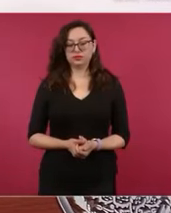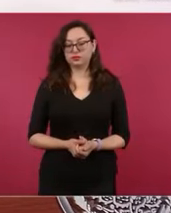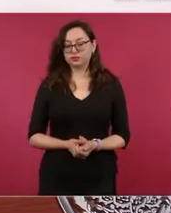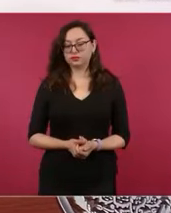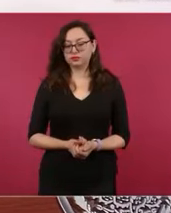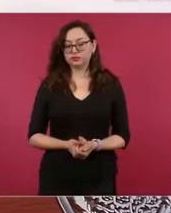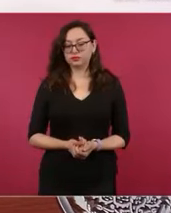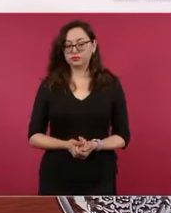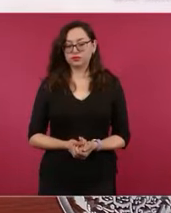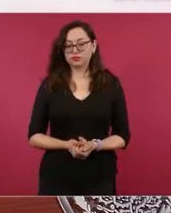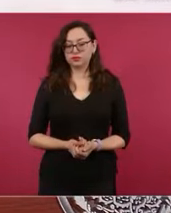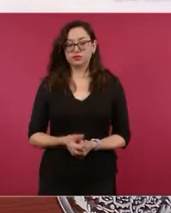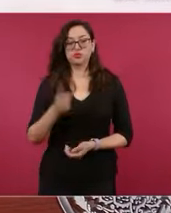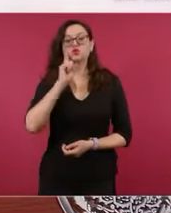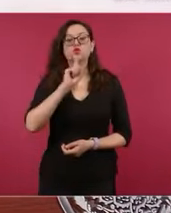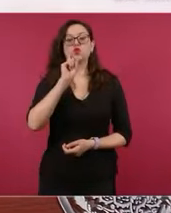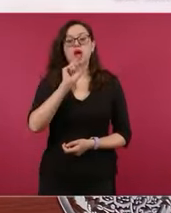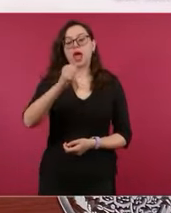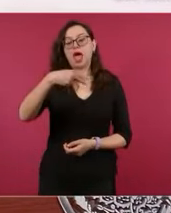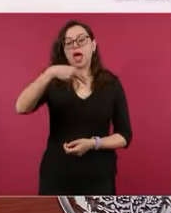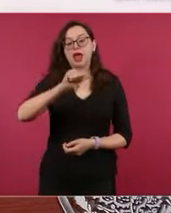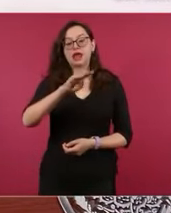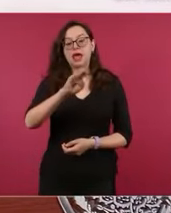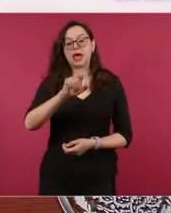La reina de la ficción,